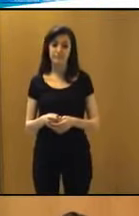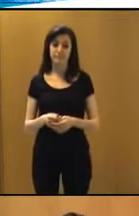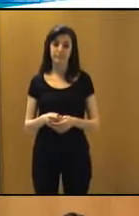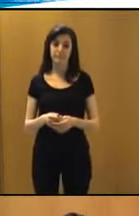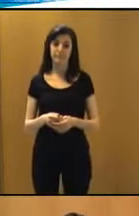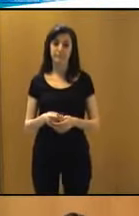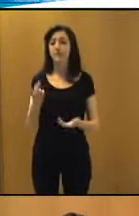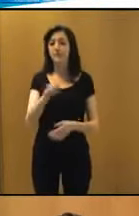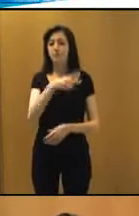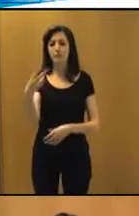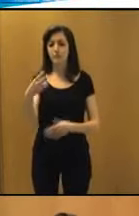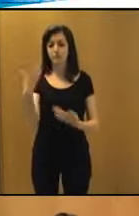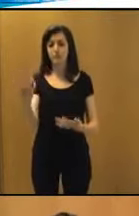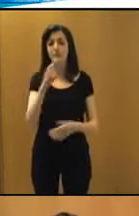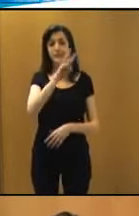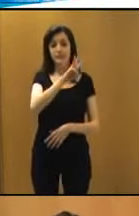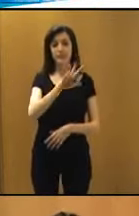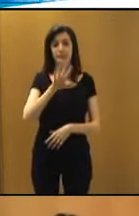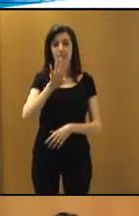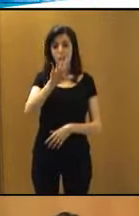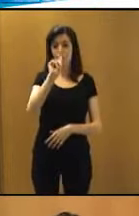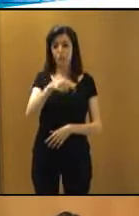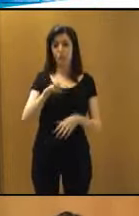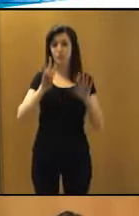la actividad, pues los resultados que hemos obtenido es que un